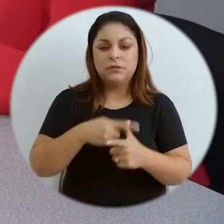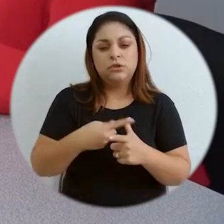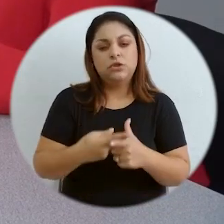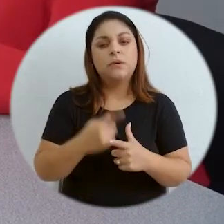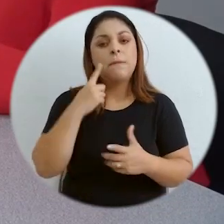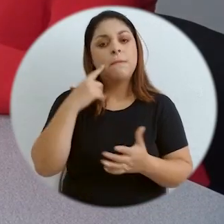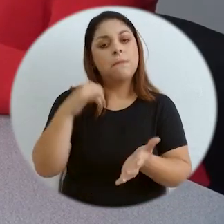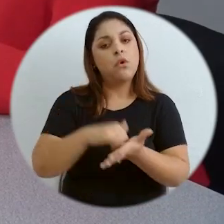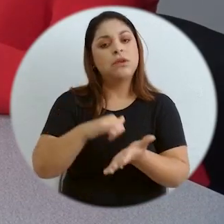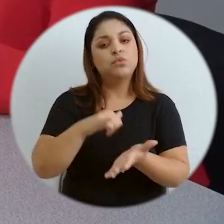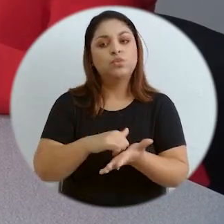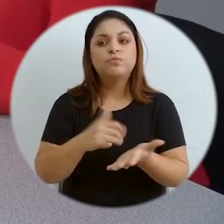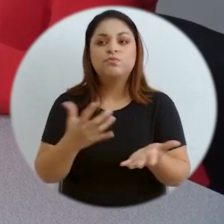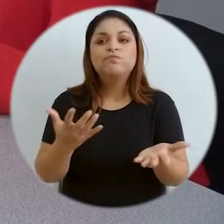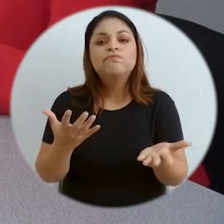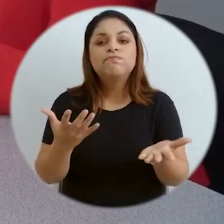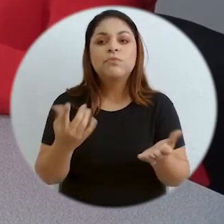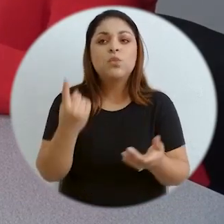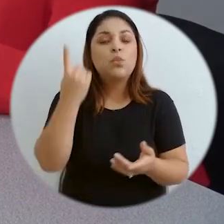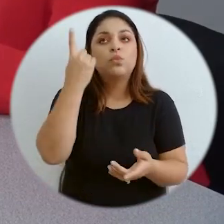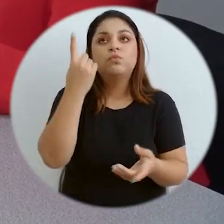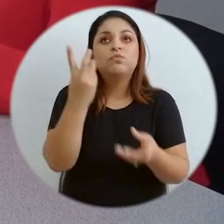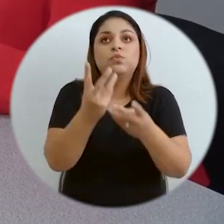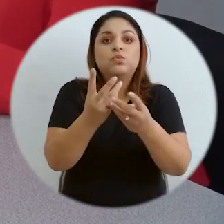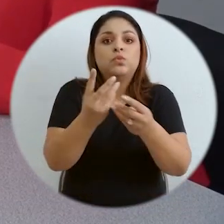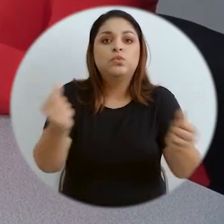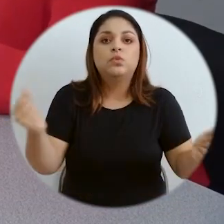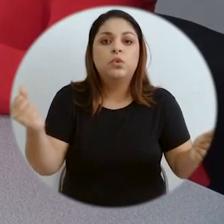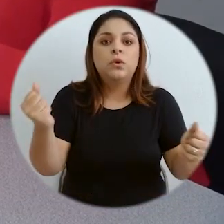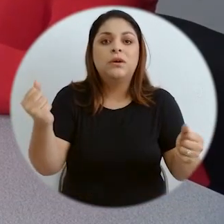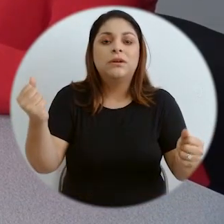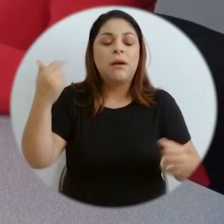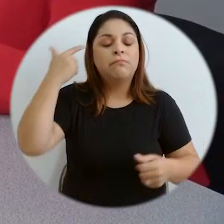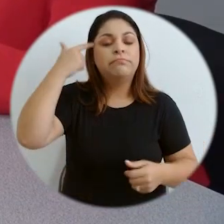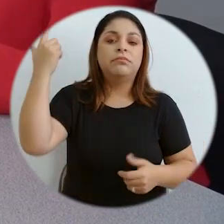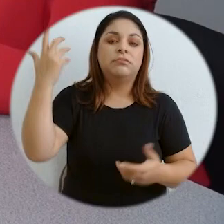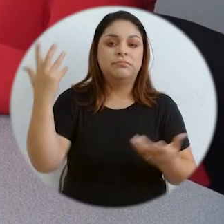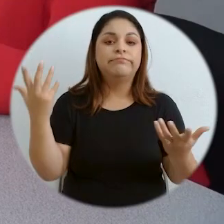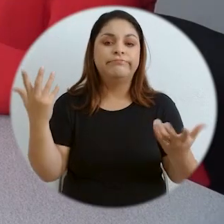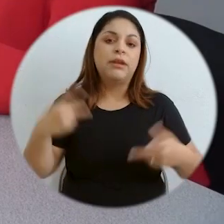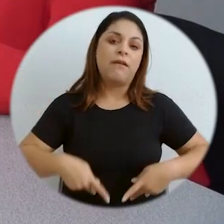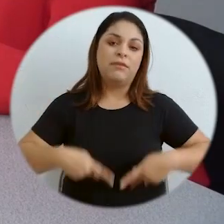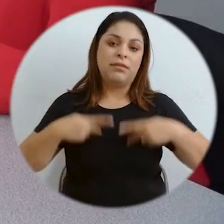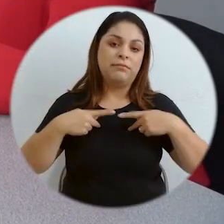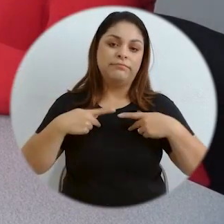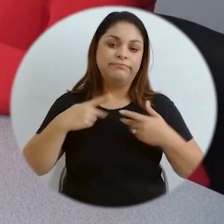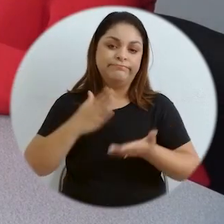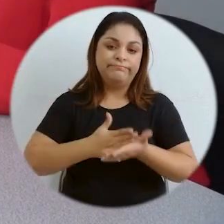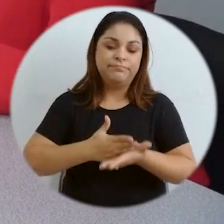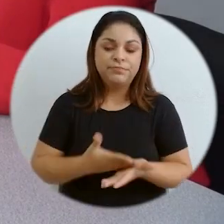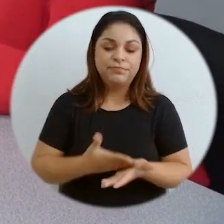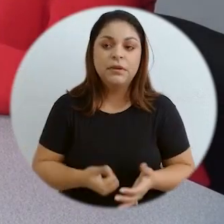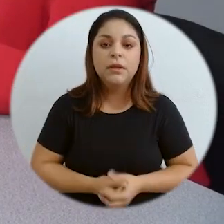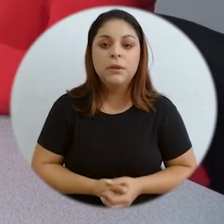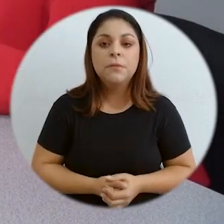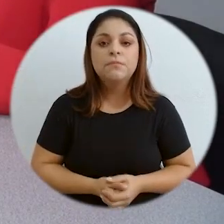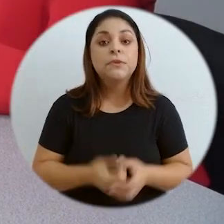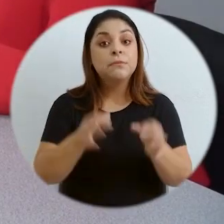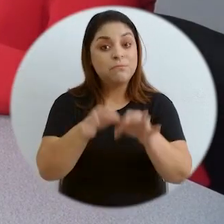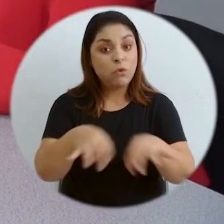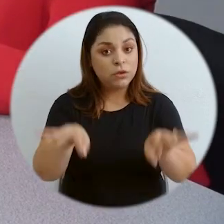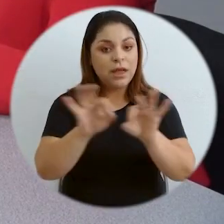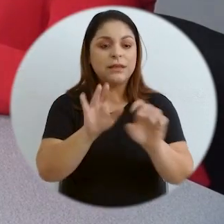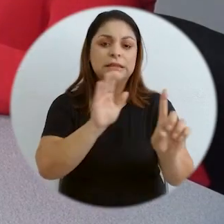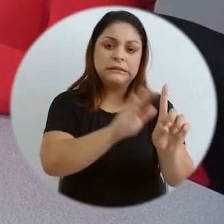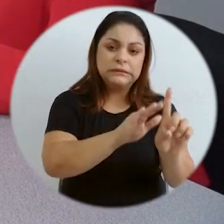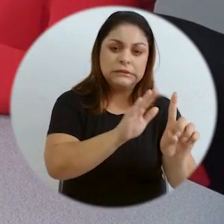eso probablemente lo ven como la única solución. Entonces también un punto aquí importante es que la persona pueda pedir